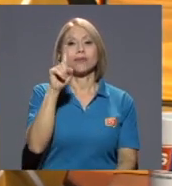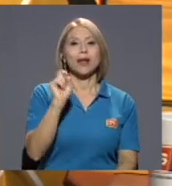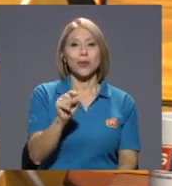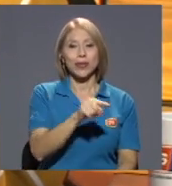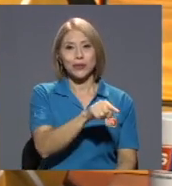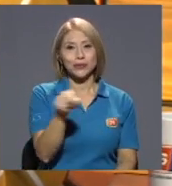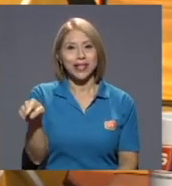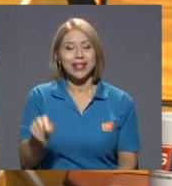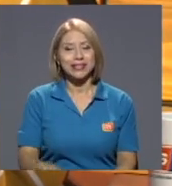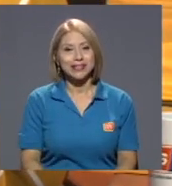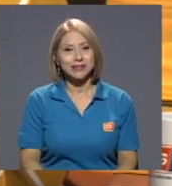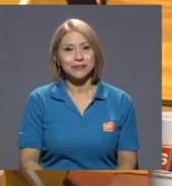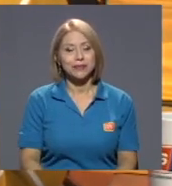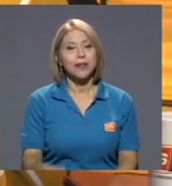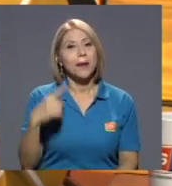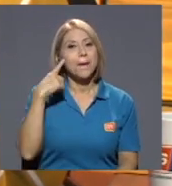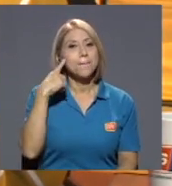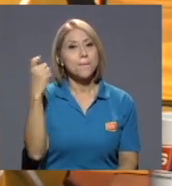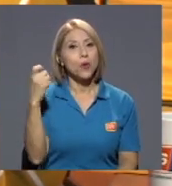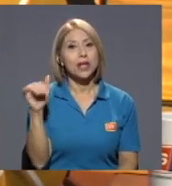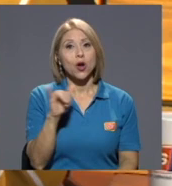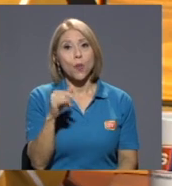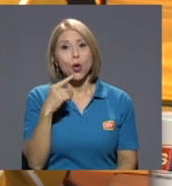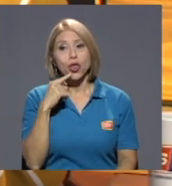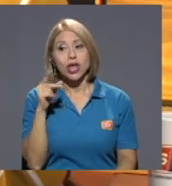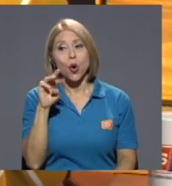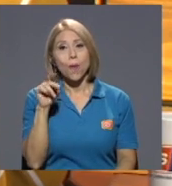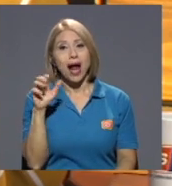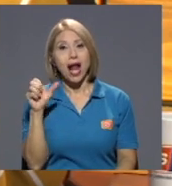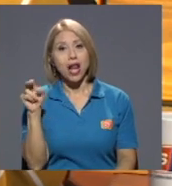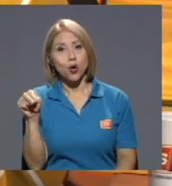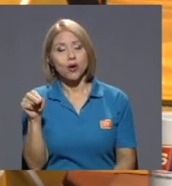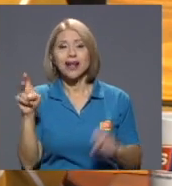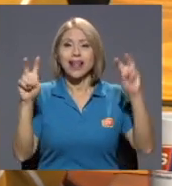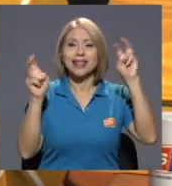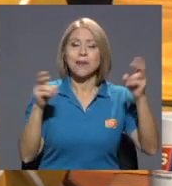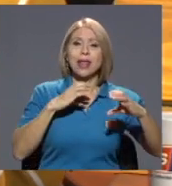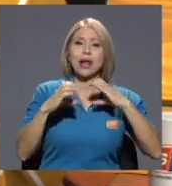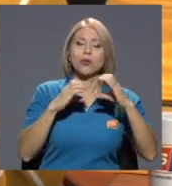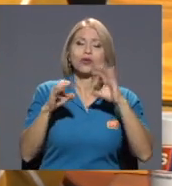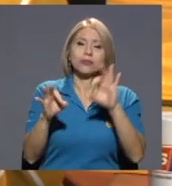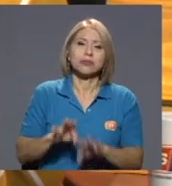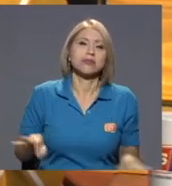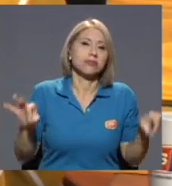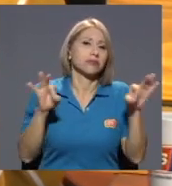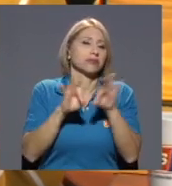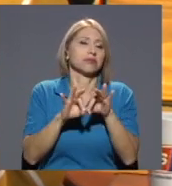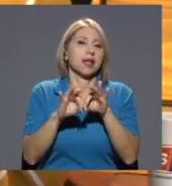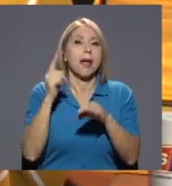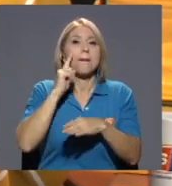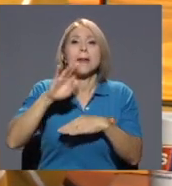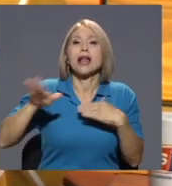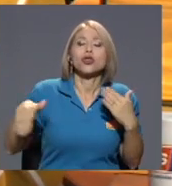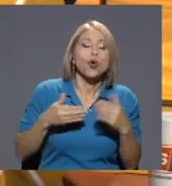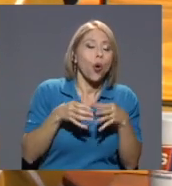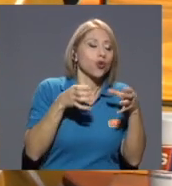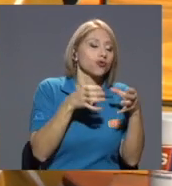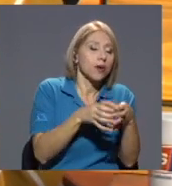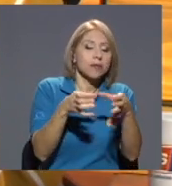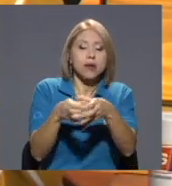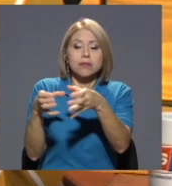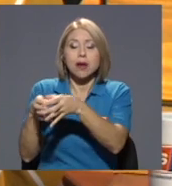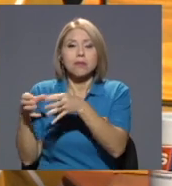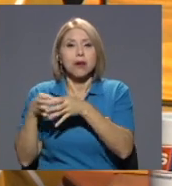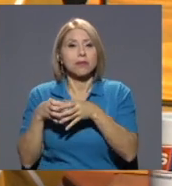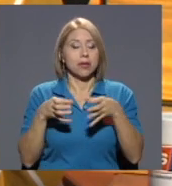qué como lo dijo an malo en el tema de la comunicación es esencial porque bueno tanto para todas las partes como fueron los sindicatos como fue